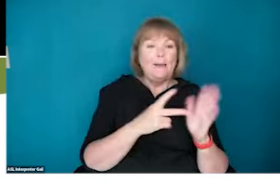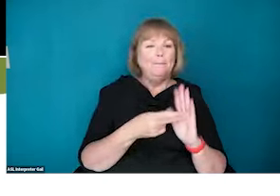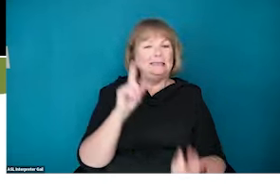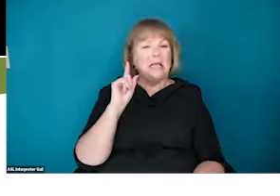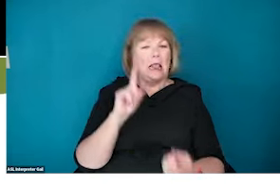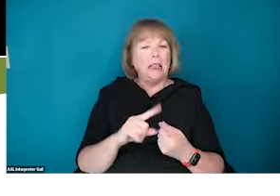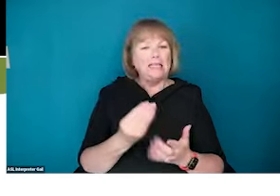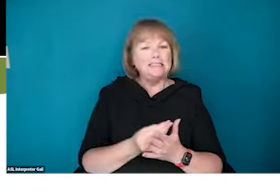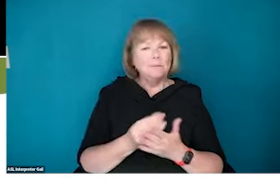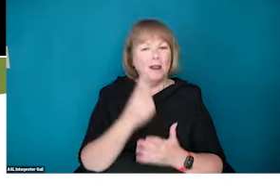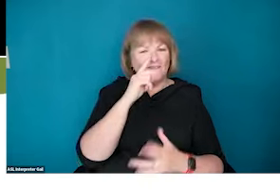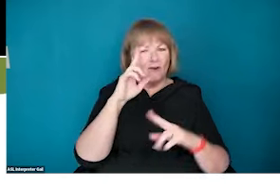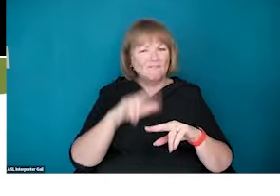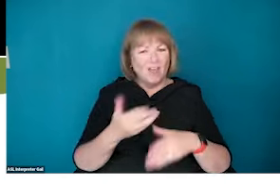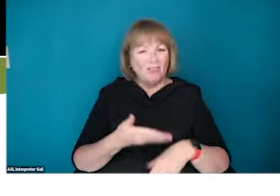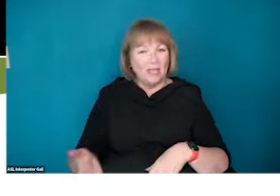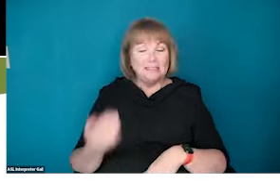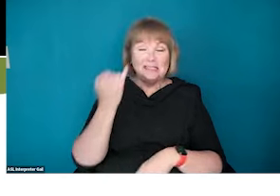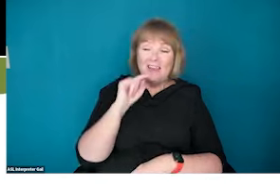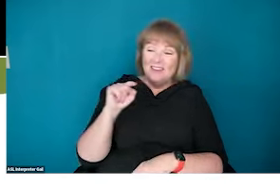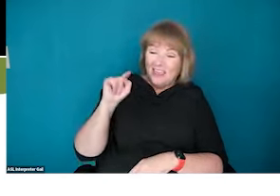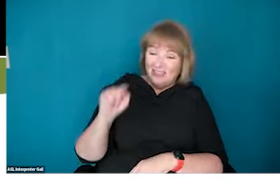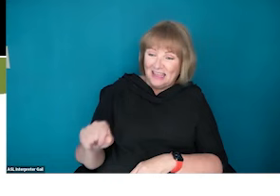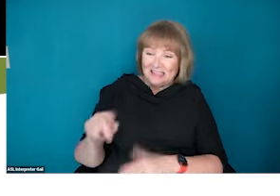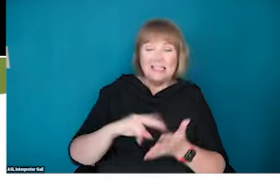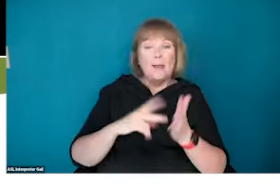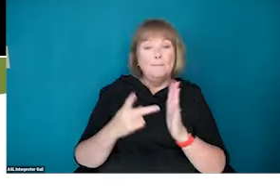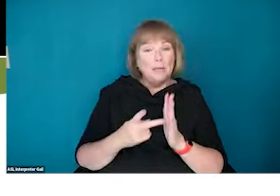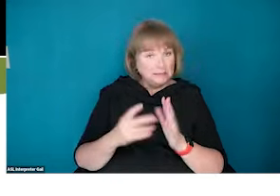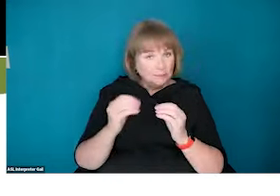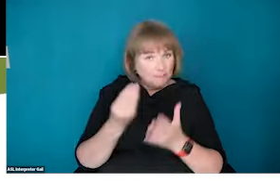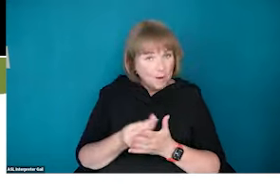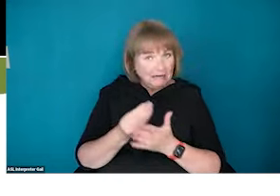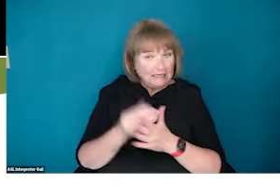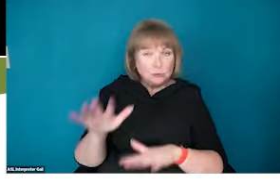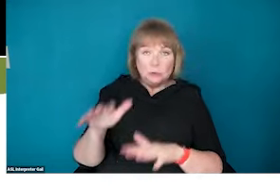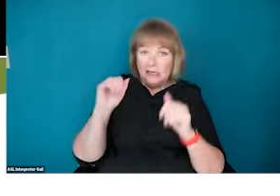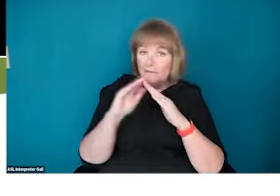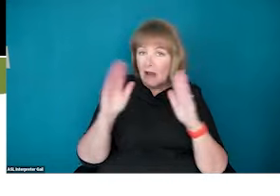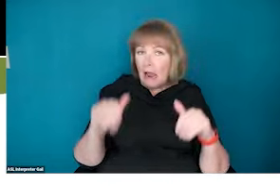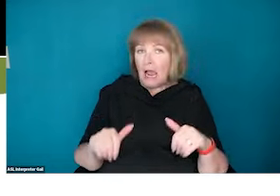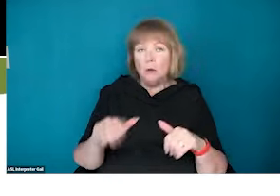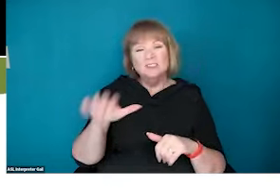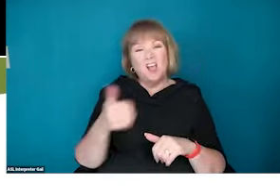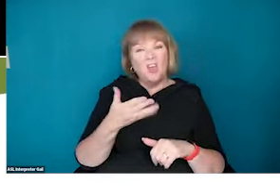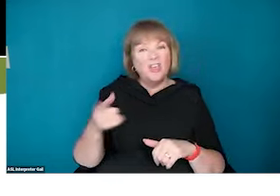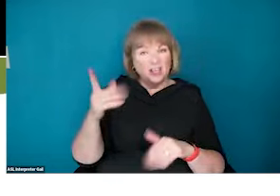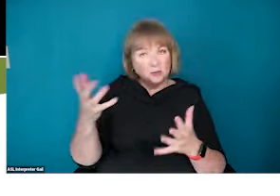este trabajo que tiene menos horas y paga menos, no vas a tener el dinero para hacerlo. Entonces, es como